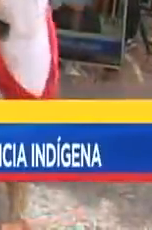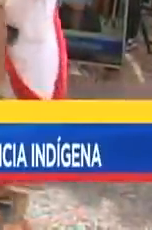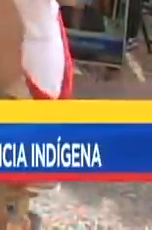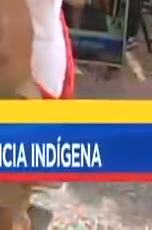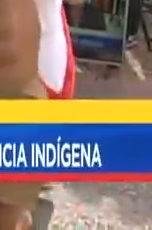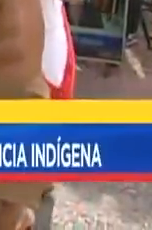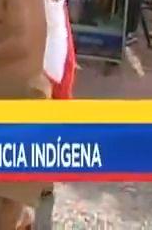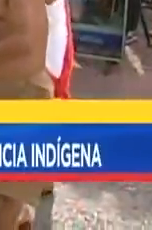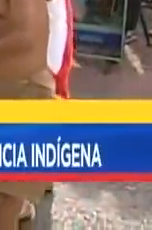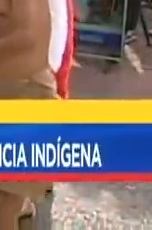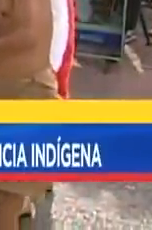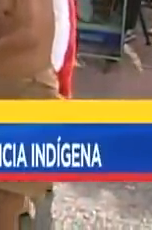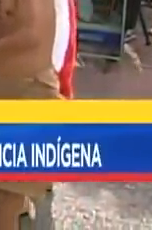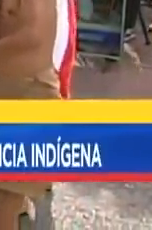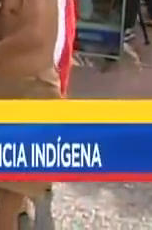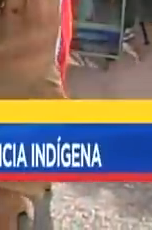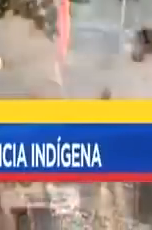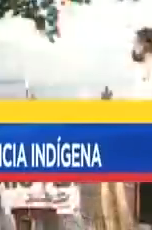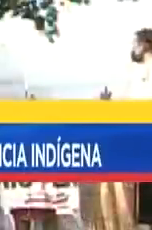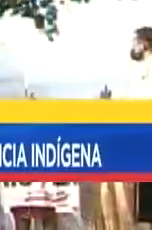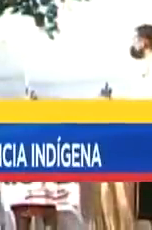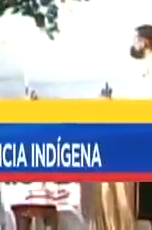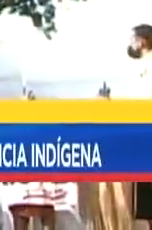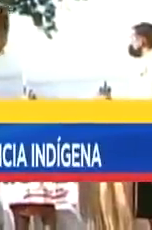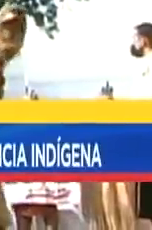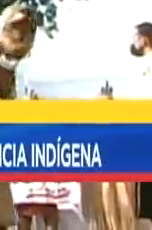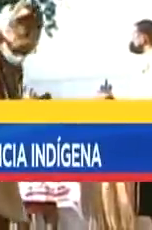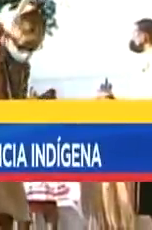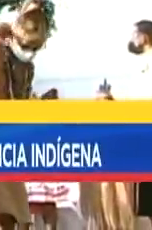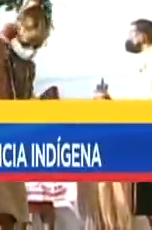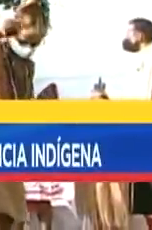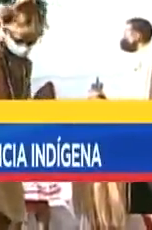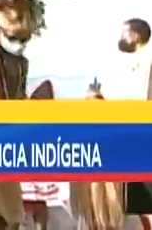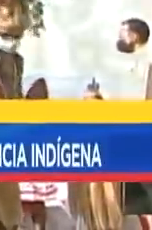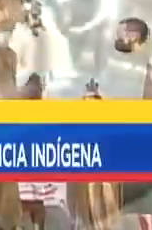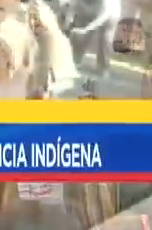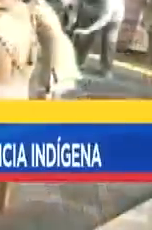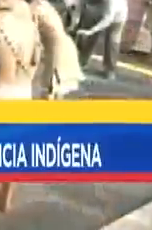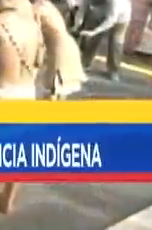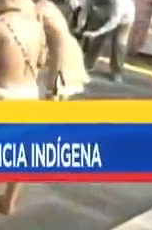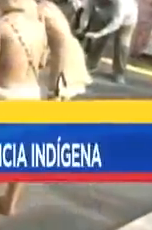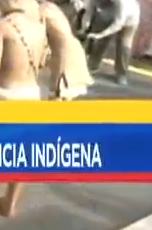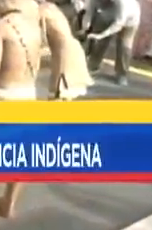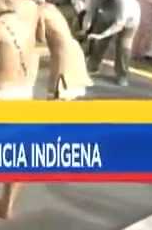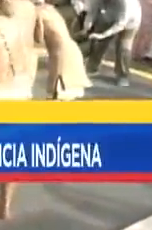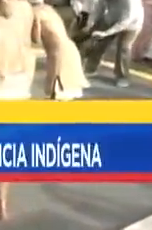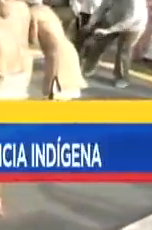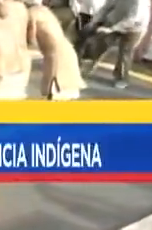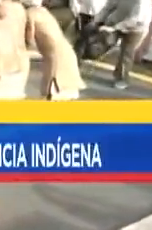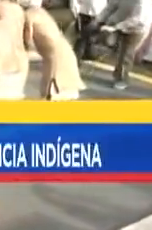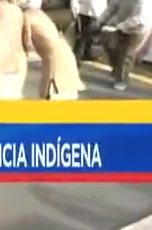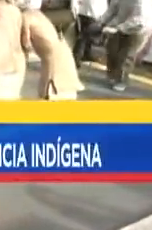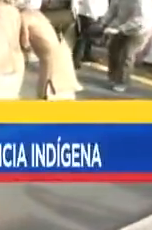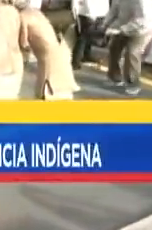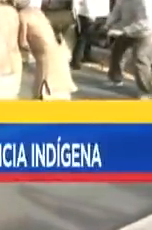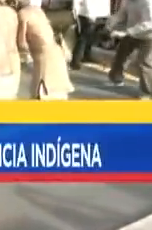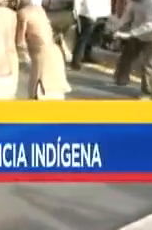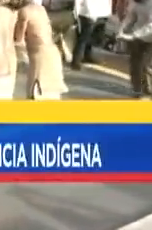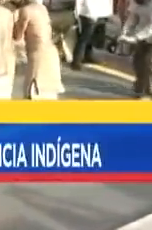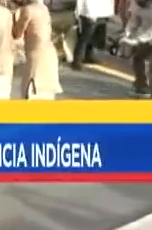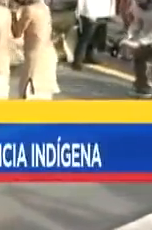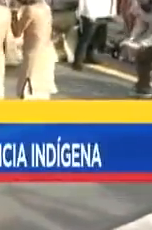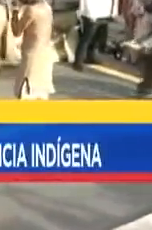se rocea el yugo, también conocido como cocuy, en una tapara a los presentes en símbolo de limpieza